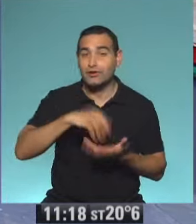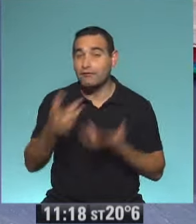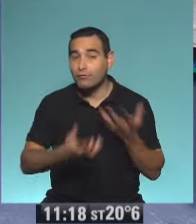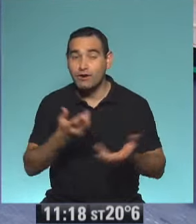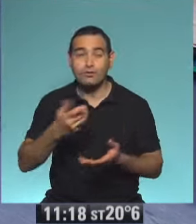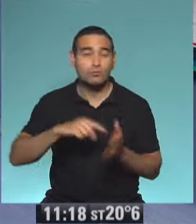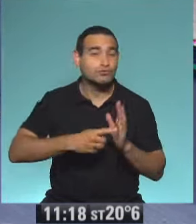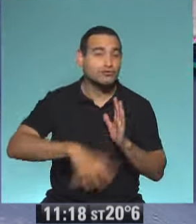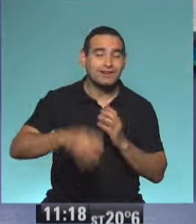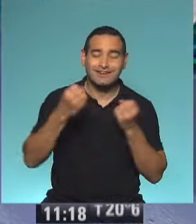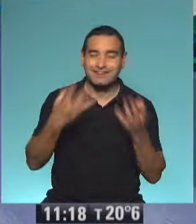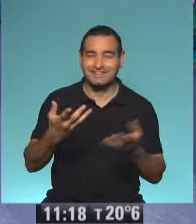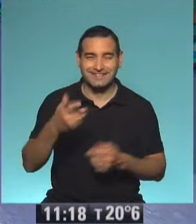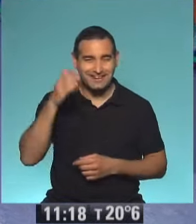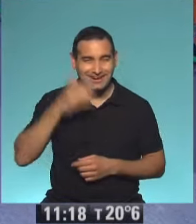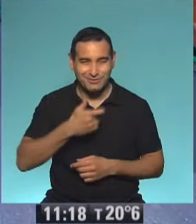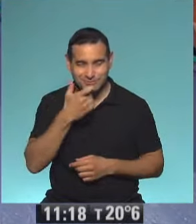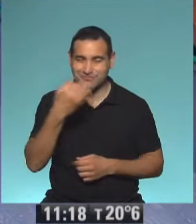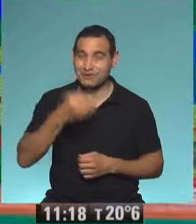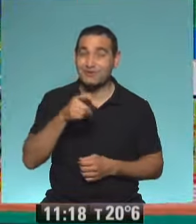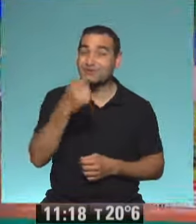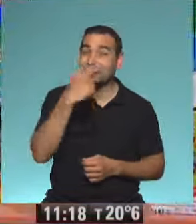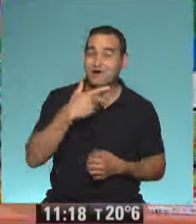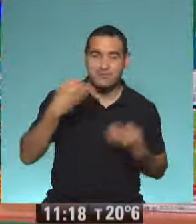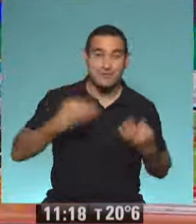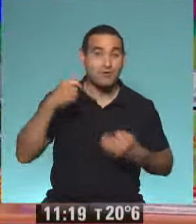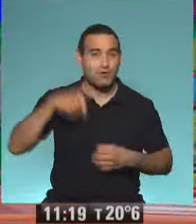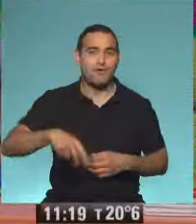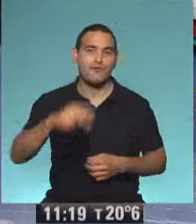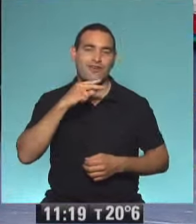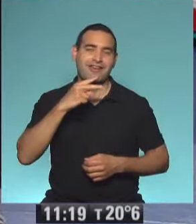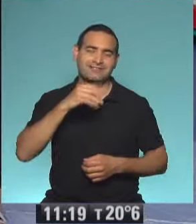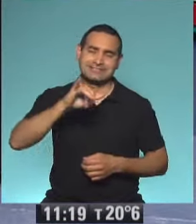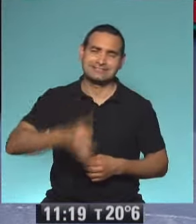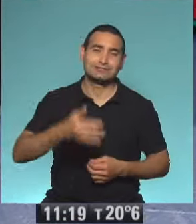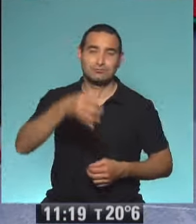¿cómo estás, Agustina? Bien, ¿cómo estás vos, Mau? Muy bien, muy arriba en este día, viernes.